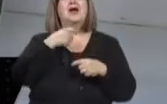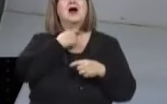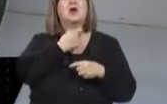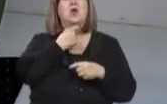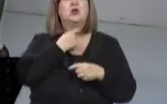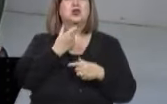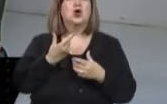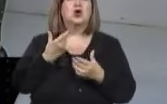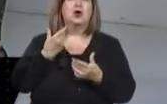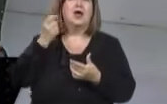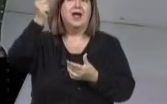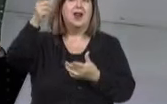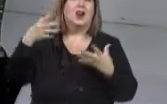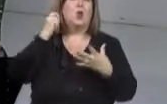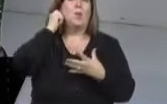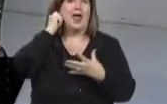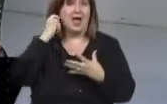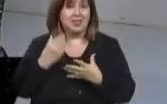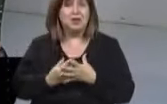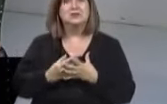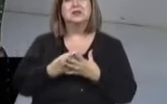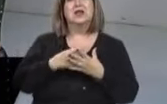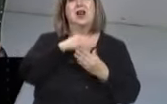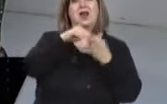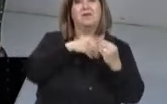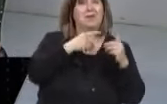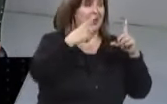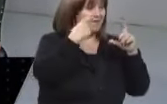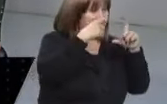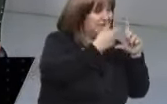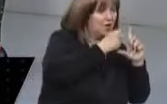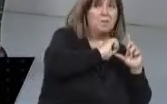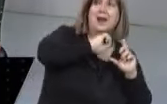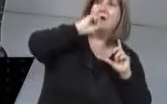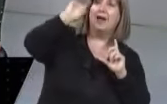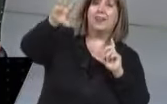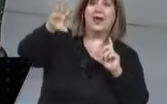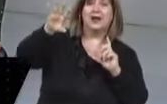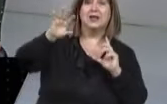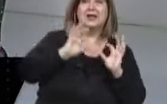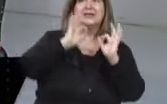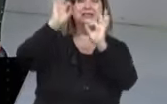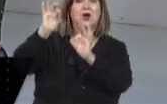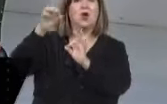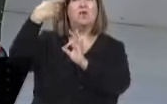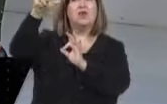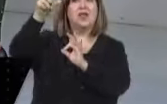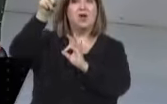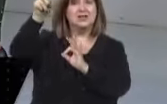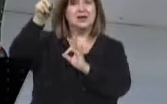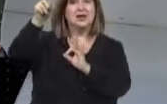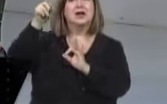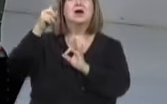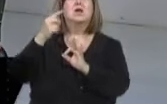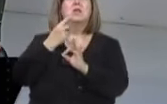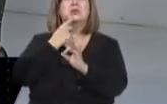familia pidió permiso para poder enviarle algunos videos para saludarlo. Y parece que le han llegado los videos, pero eso es una de las